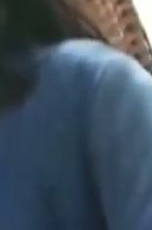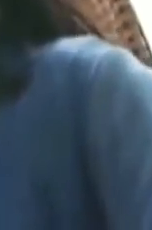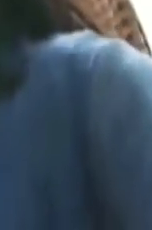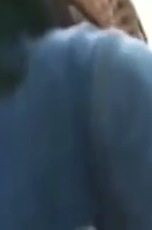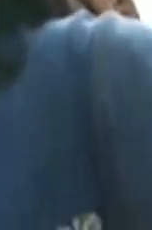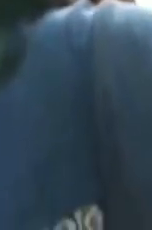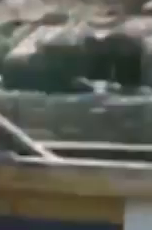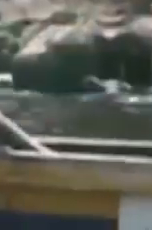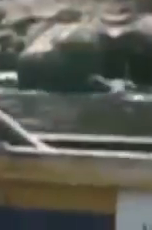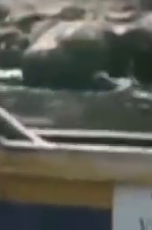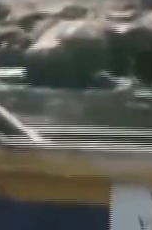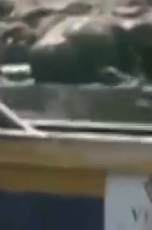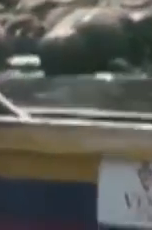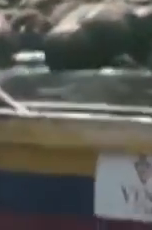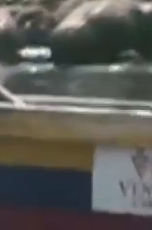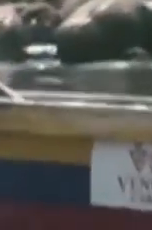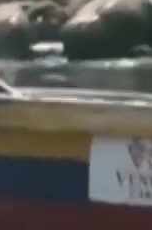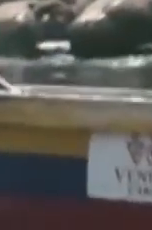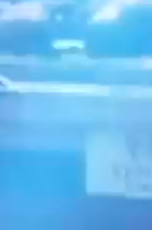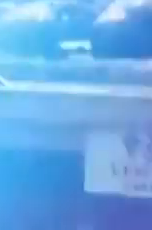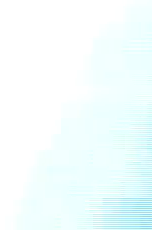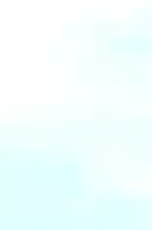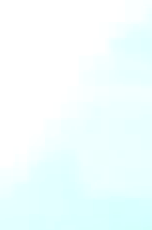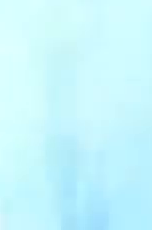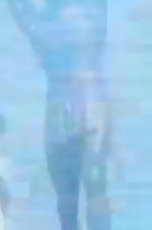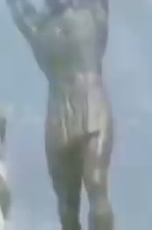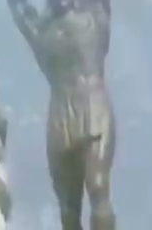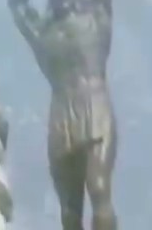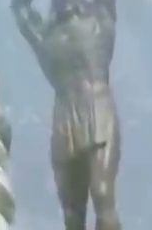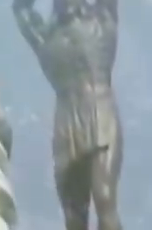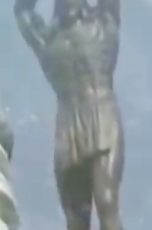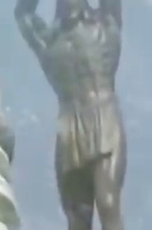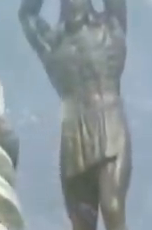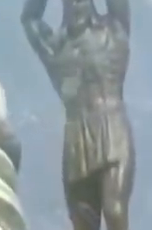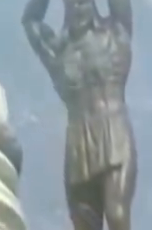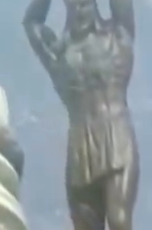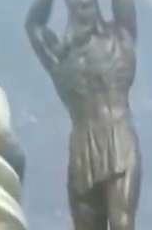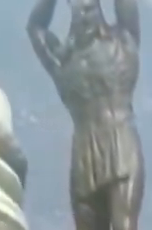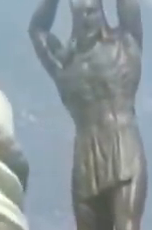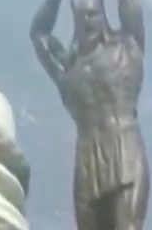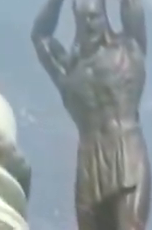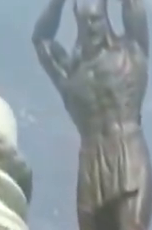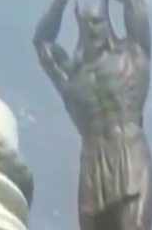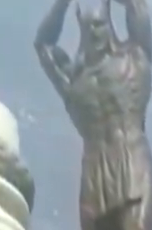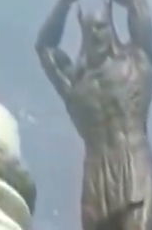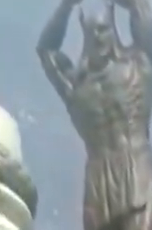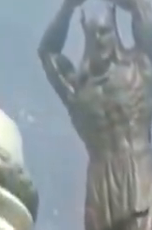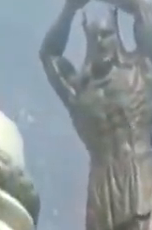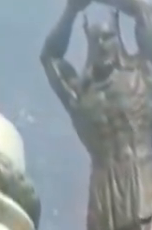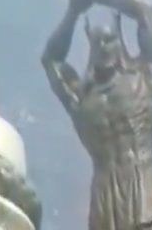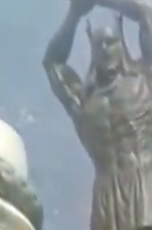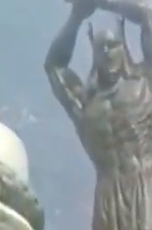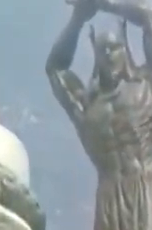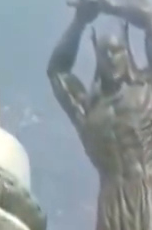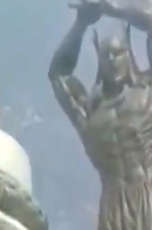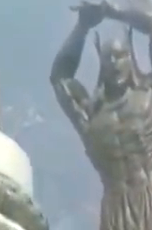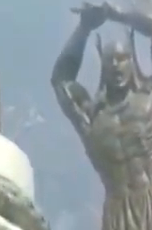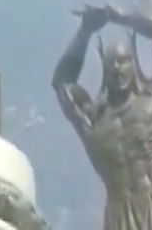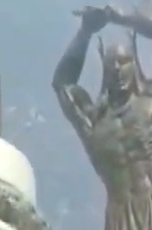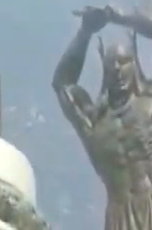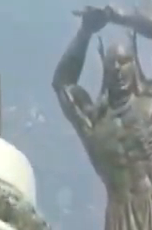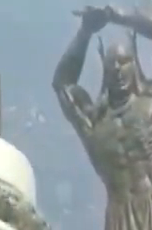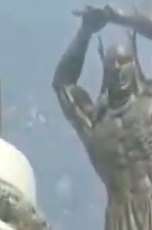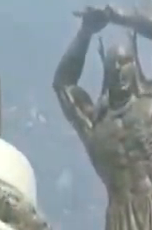nuestro gran futuro como pueblos unidos y pueblos libres. Ana Karina Rote, a unos comisoto,